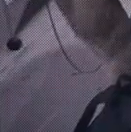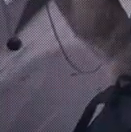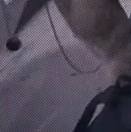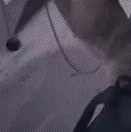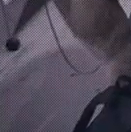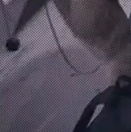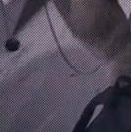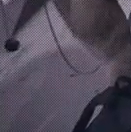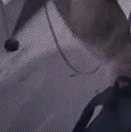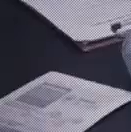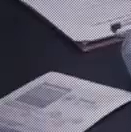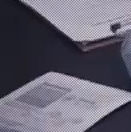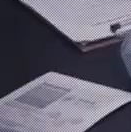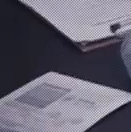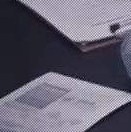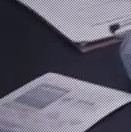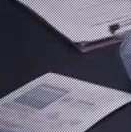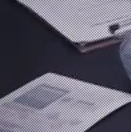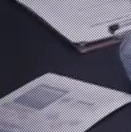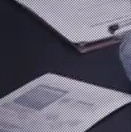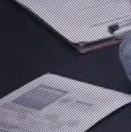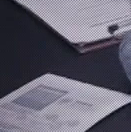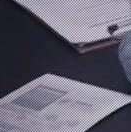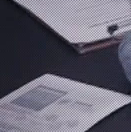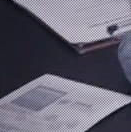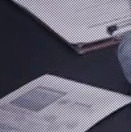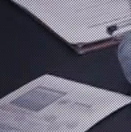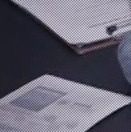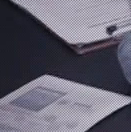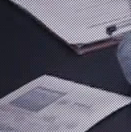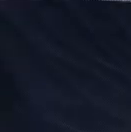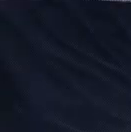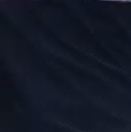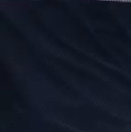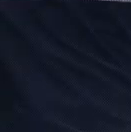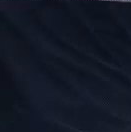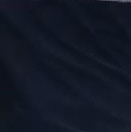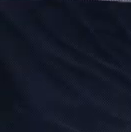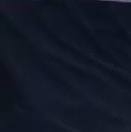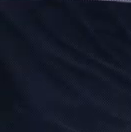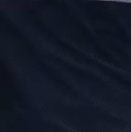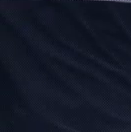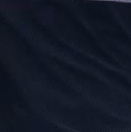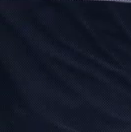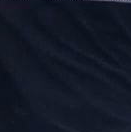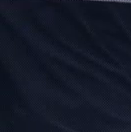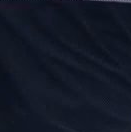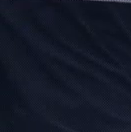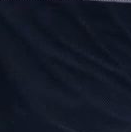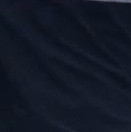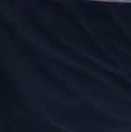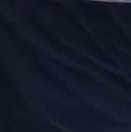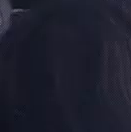temor. Son nuestros ángeles, blancos ángeles,